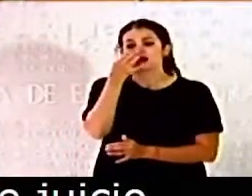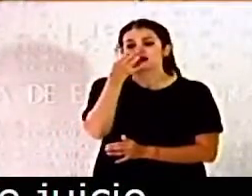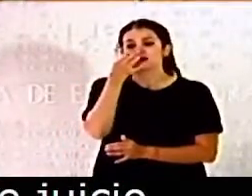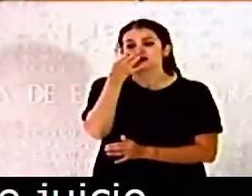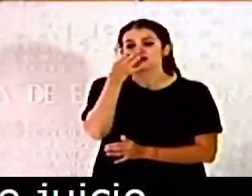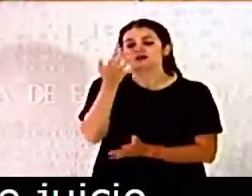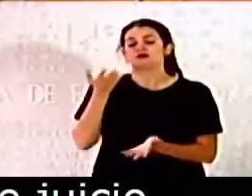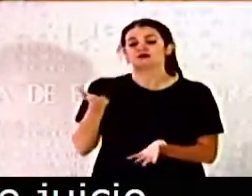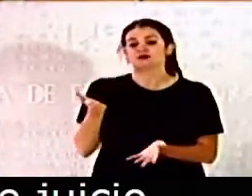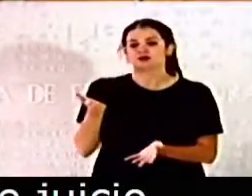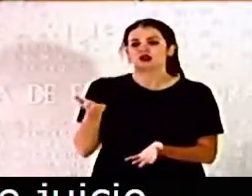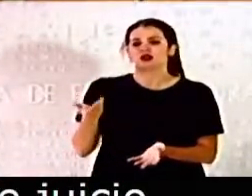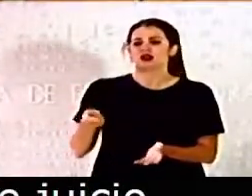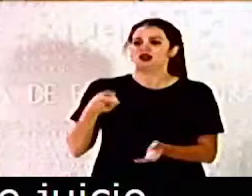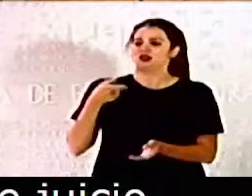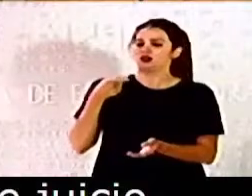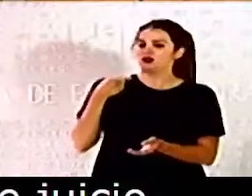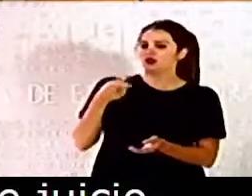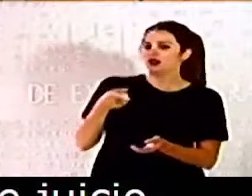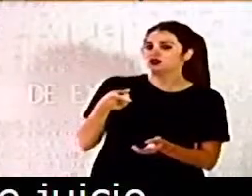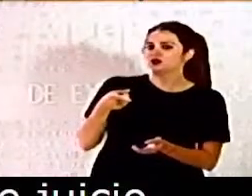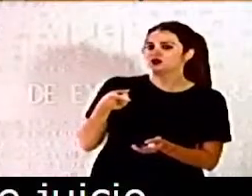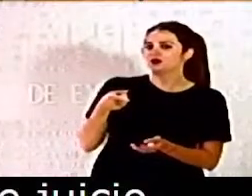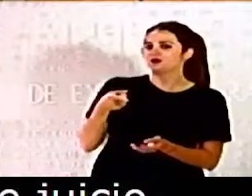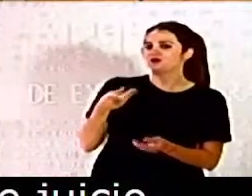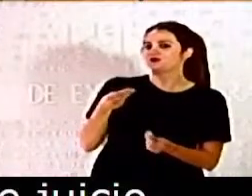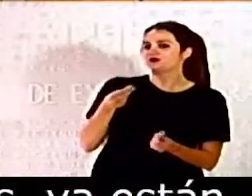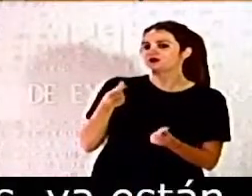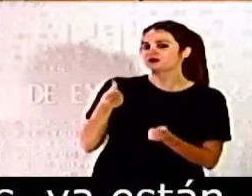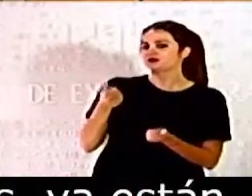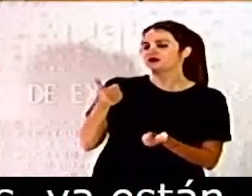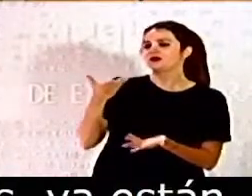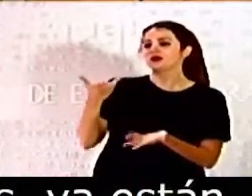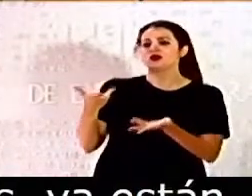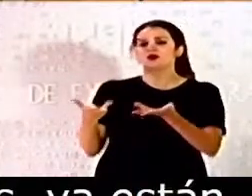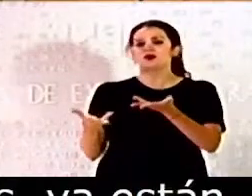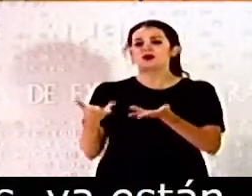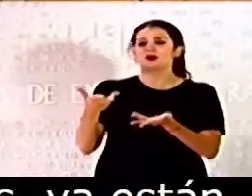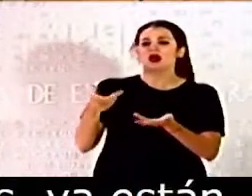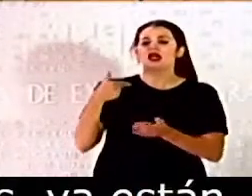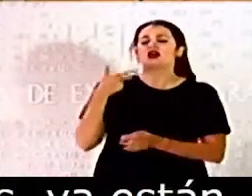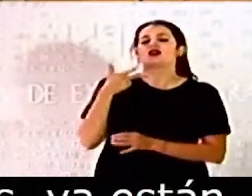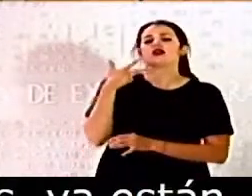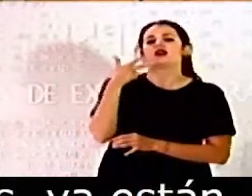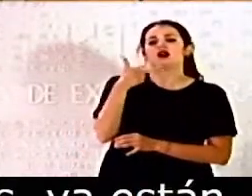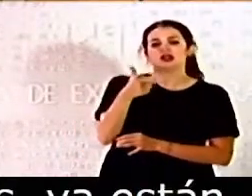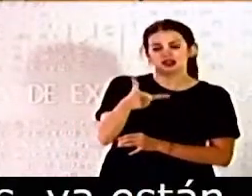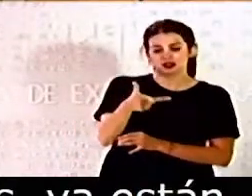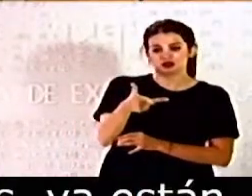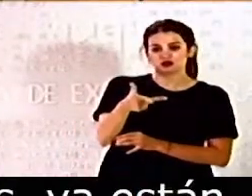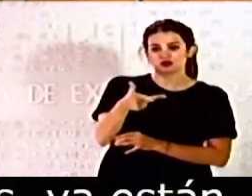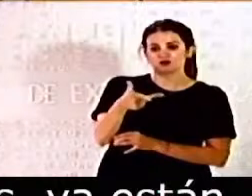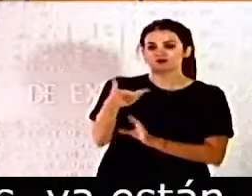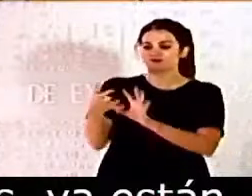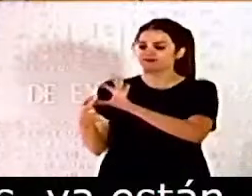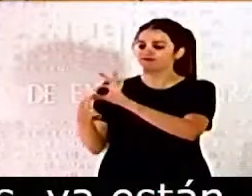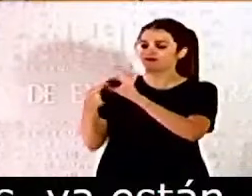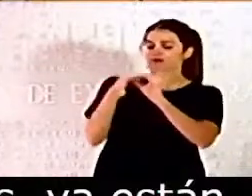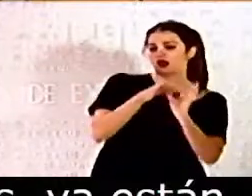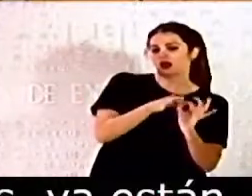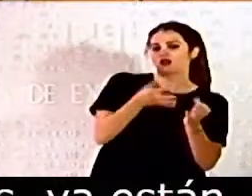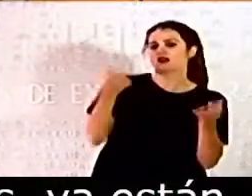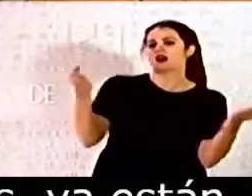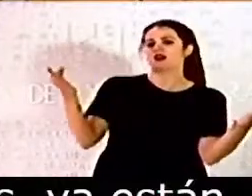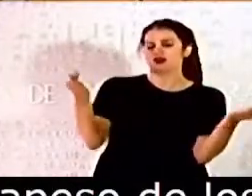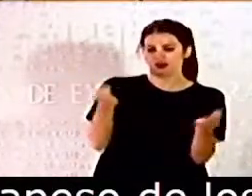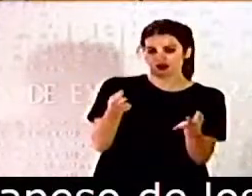Por lo tanto, eso en el contrapeso de los derechos tiene que tener algo que ver. Y, por